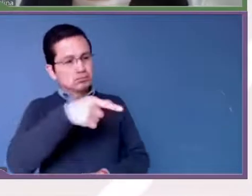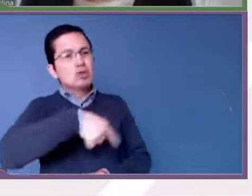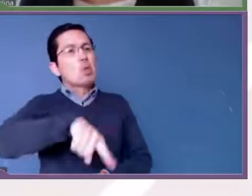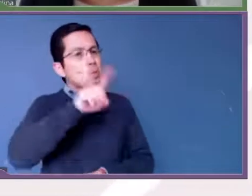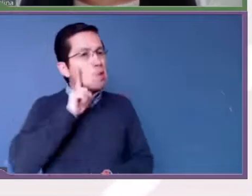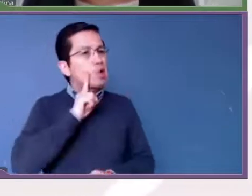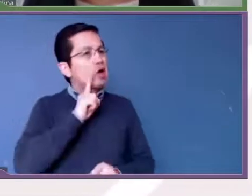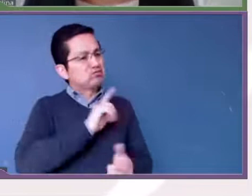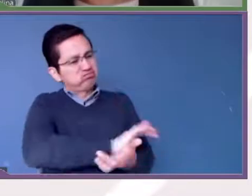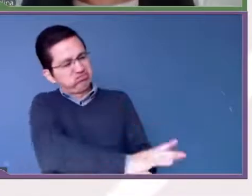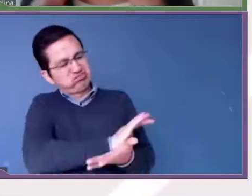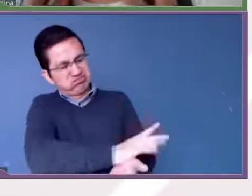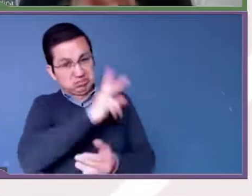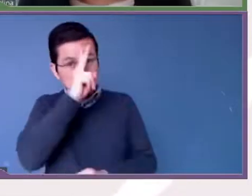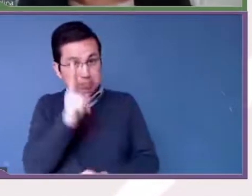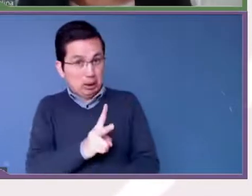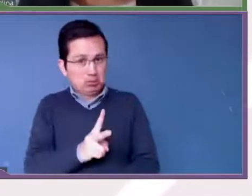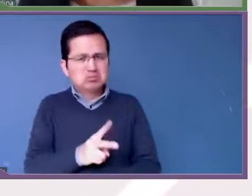Sí, yo,